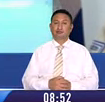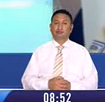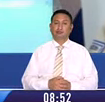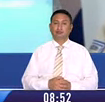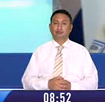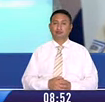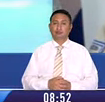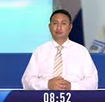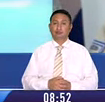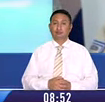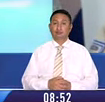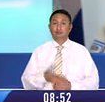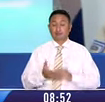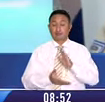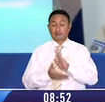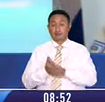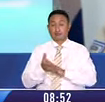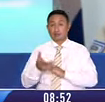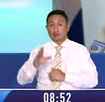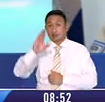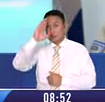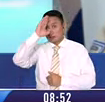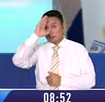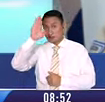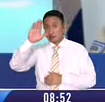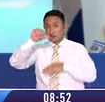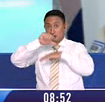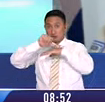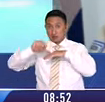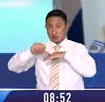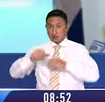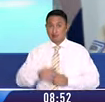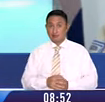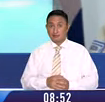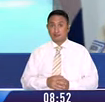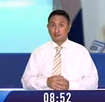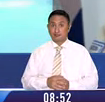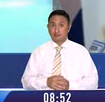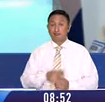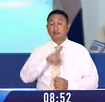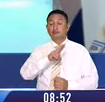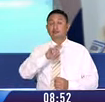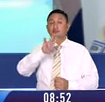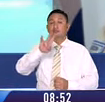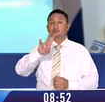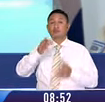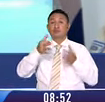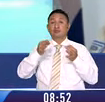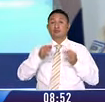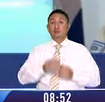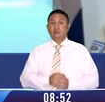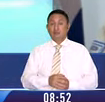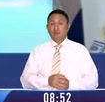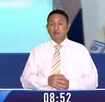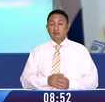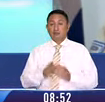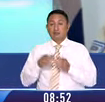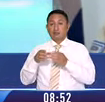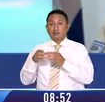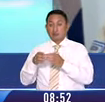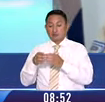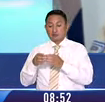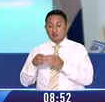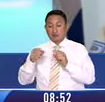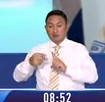y trasladado el cuerpo hasta la memoria de la ciudad el día 27 de febrero el departamento de